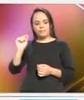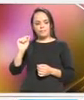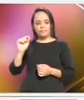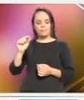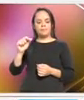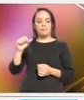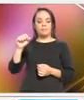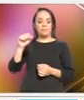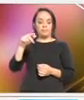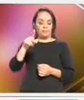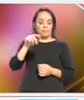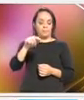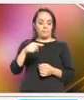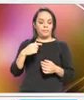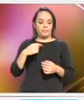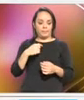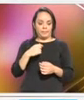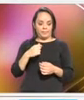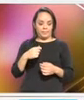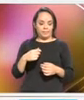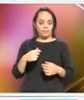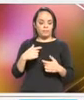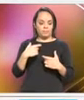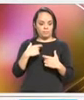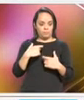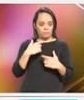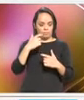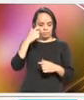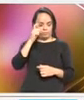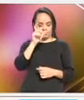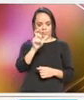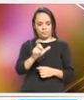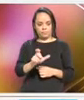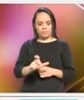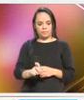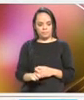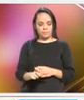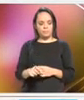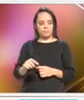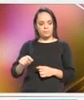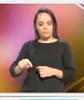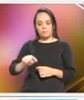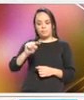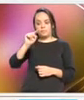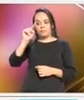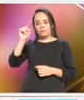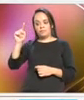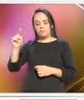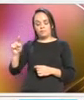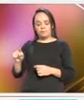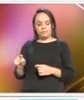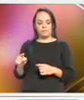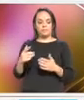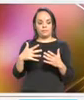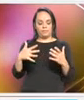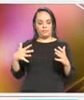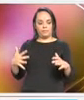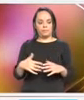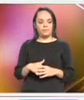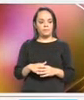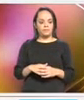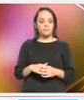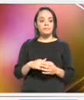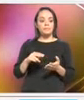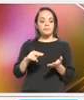ella misma, y la parte en cómo quiere ser vista es cuando la vemos más grande, ¿no? Ya. Recordemos que nuestra firma, sobre todo,